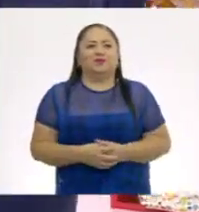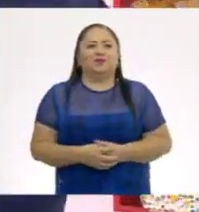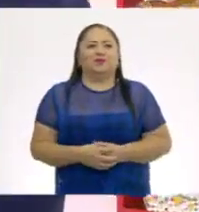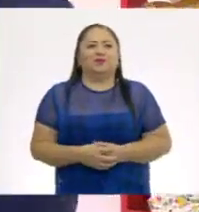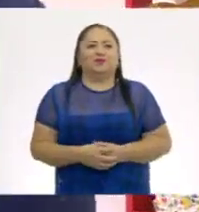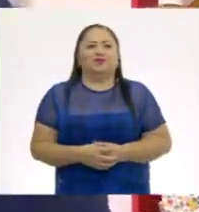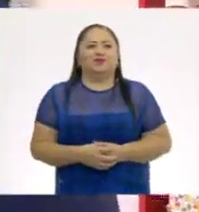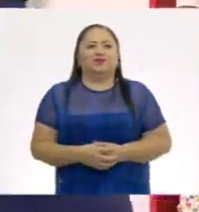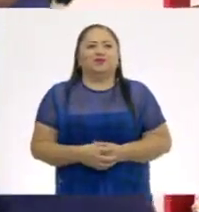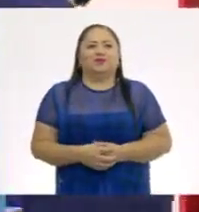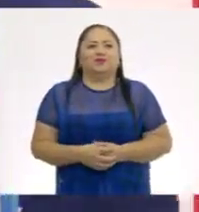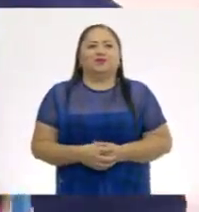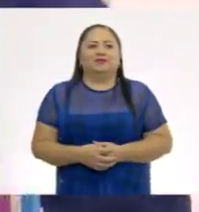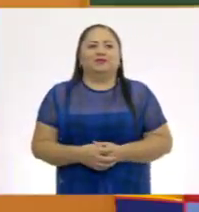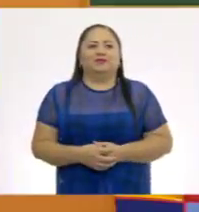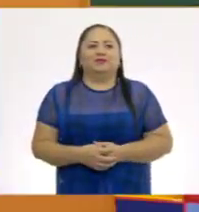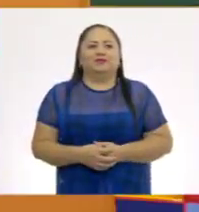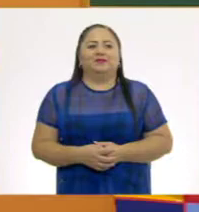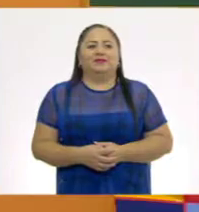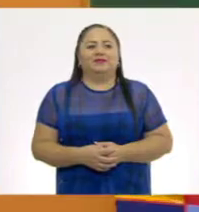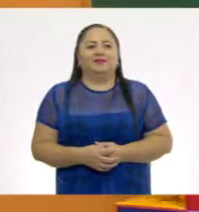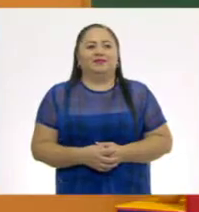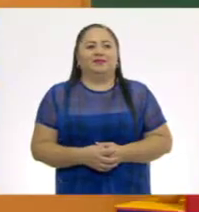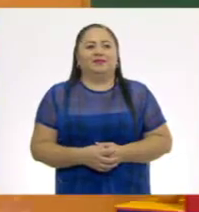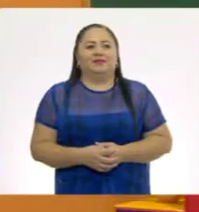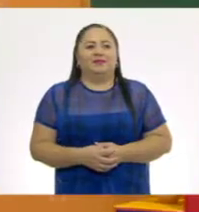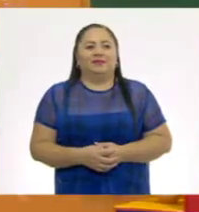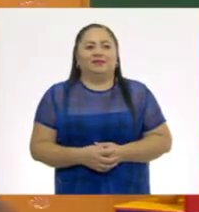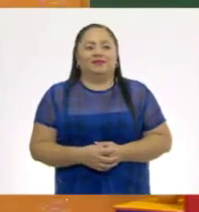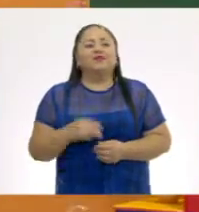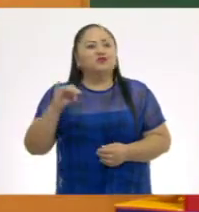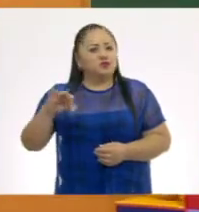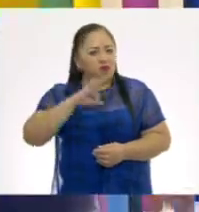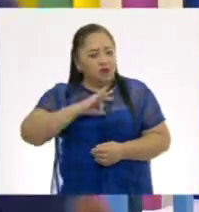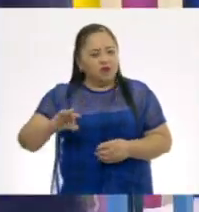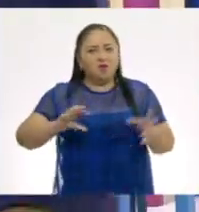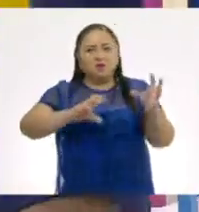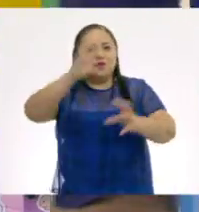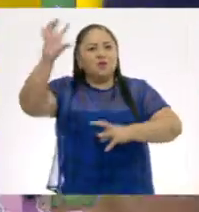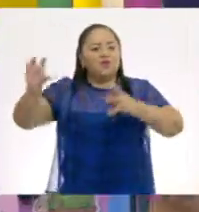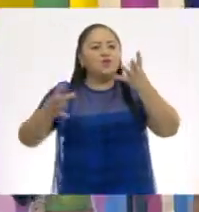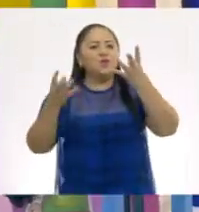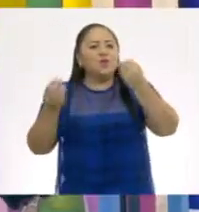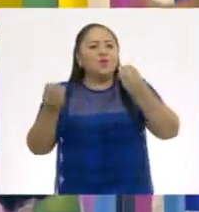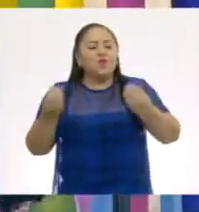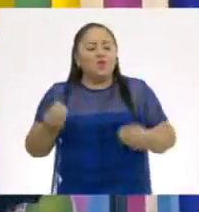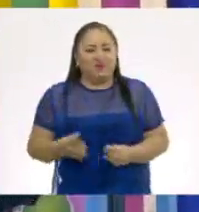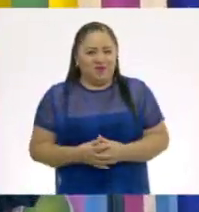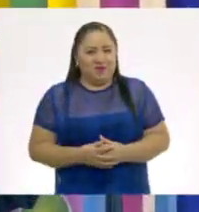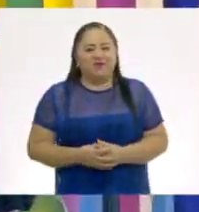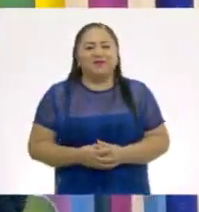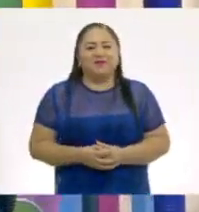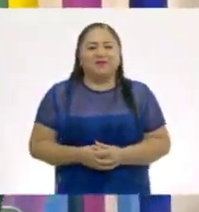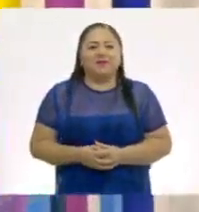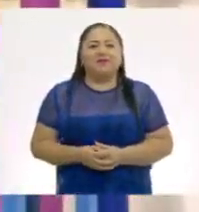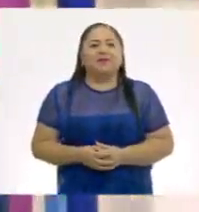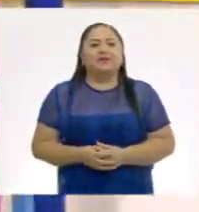¡Ah, perfecto! Mira cuántas posibilidades tienes, Exactamente. Alejandro. Exactamente. Muy bien.